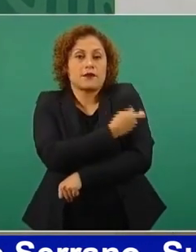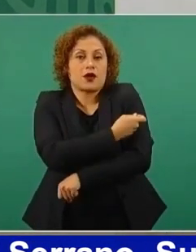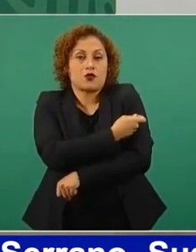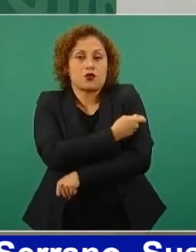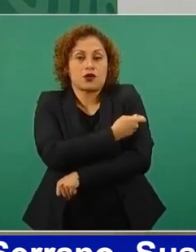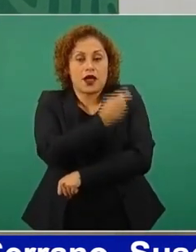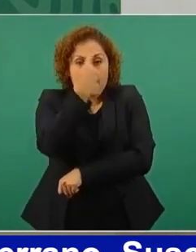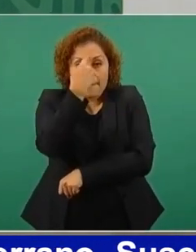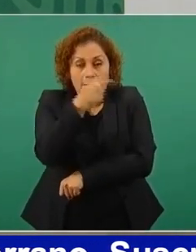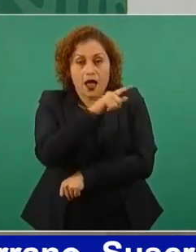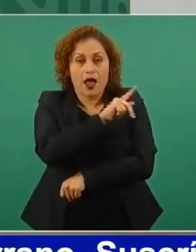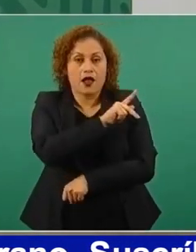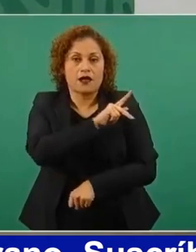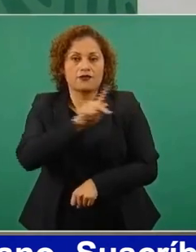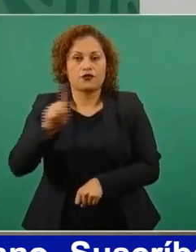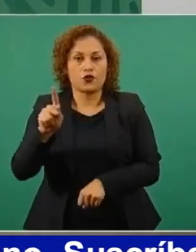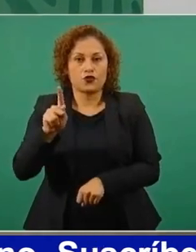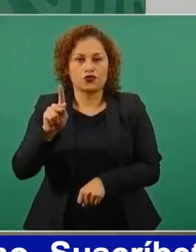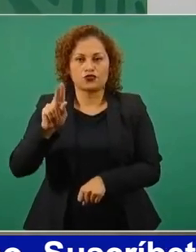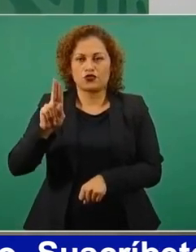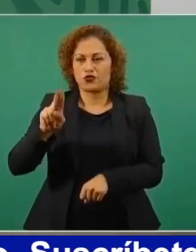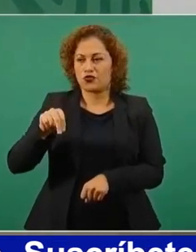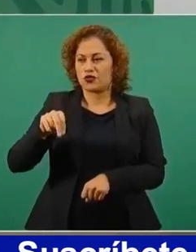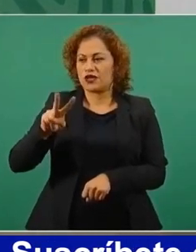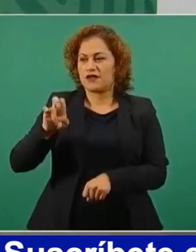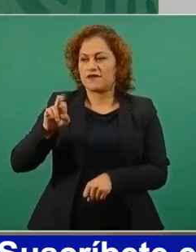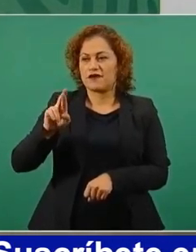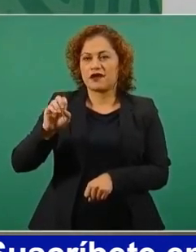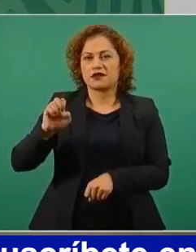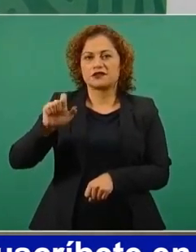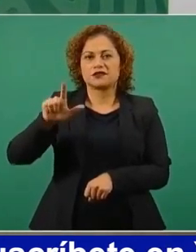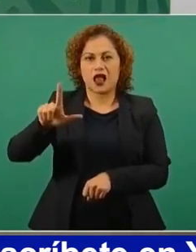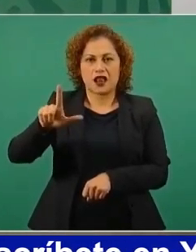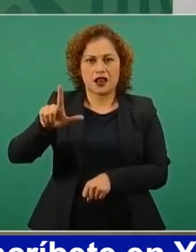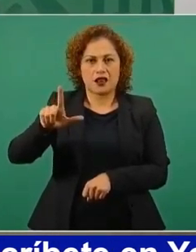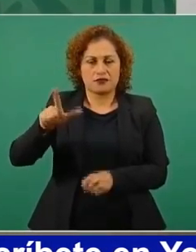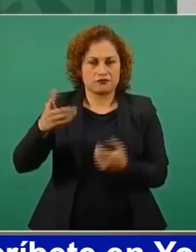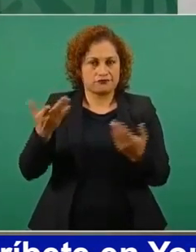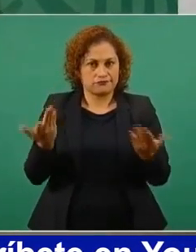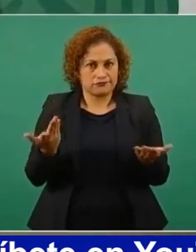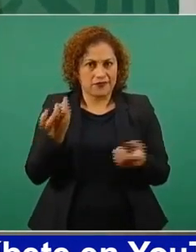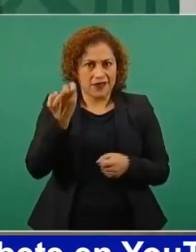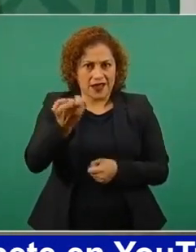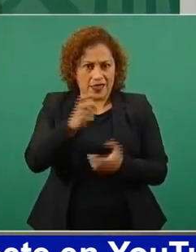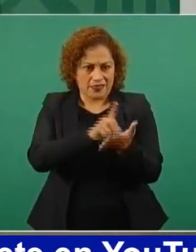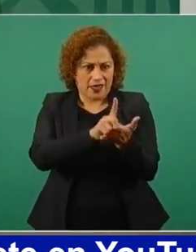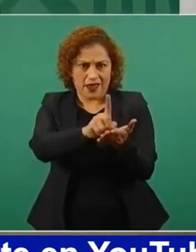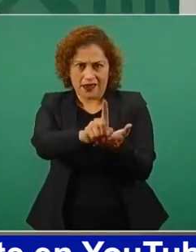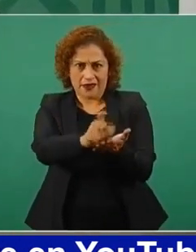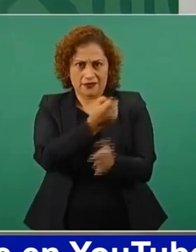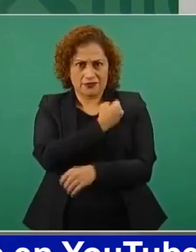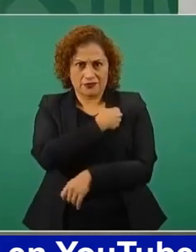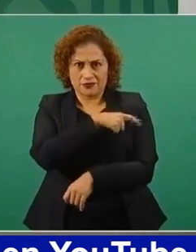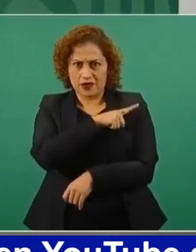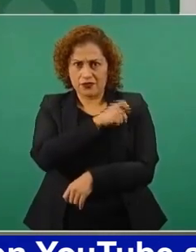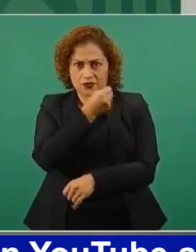universal. ¿Qué significa esto? Que es para todos, es un derecho.